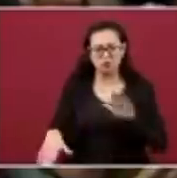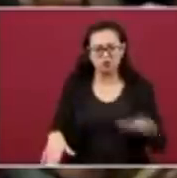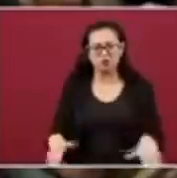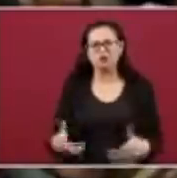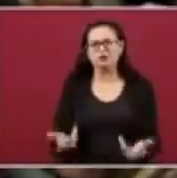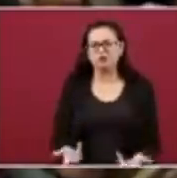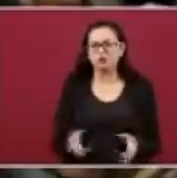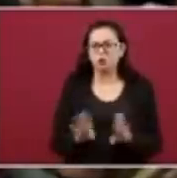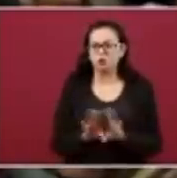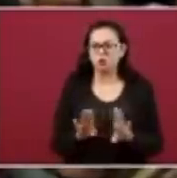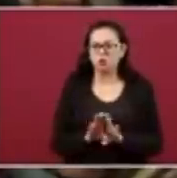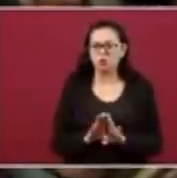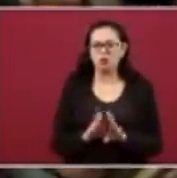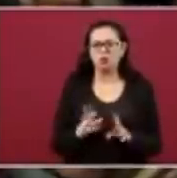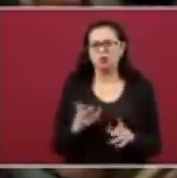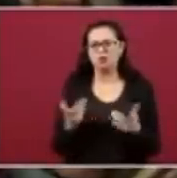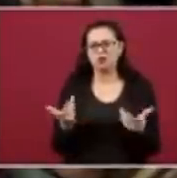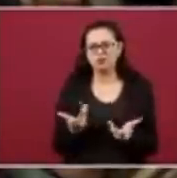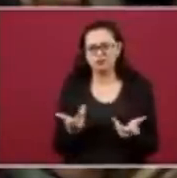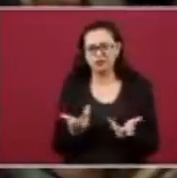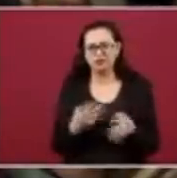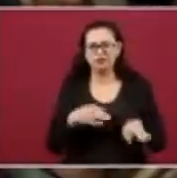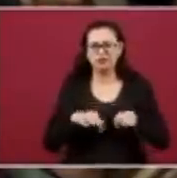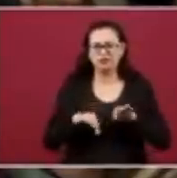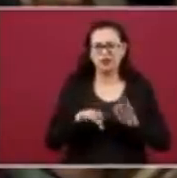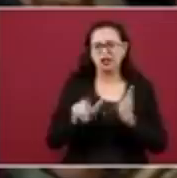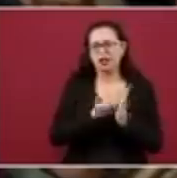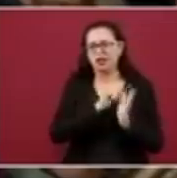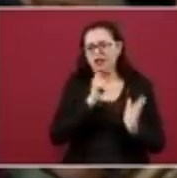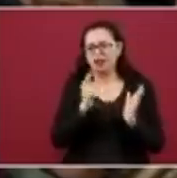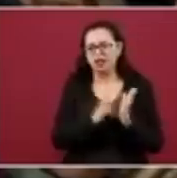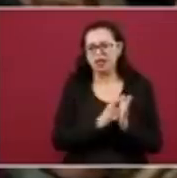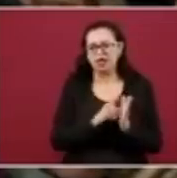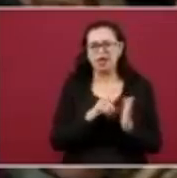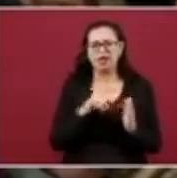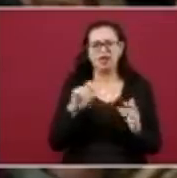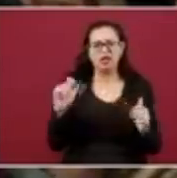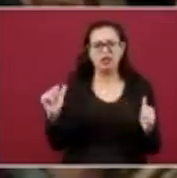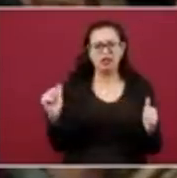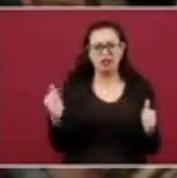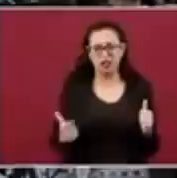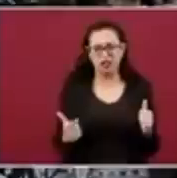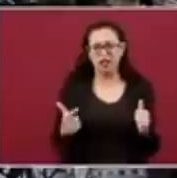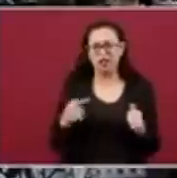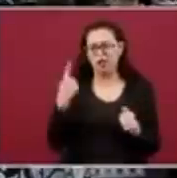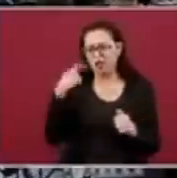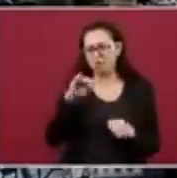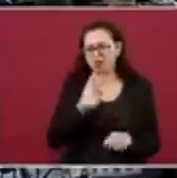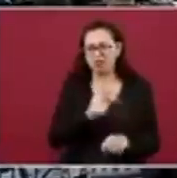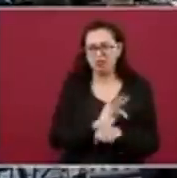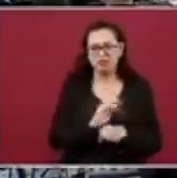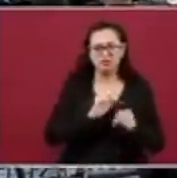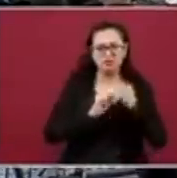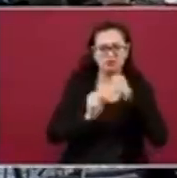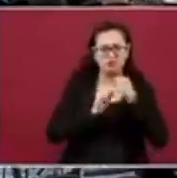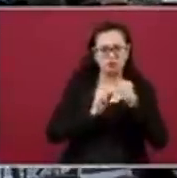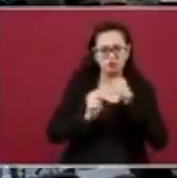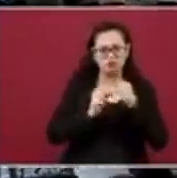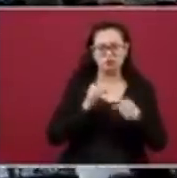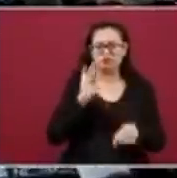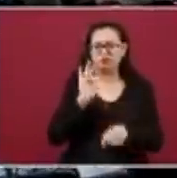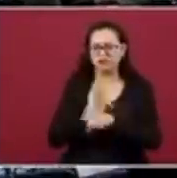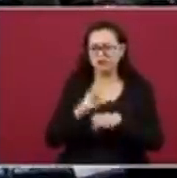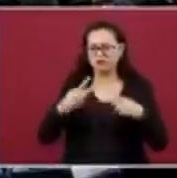está trabajando en una ley o una modificación a la Ley de Protección de Defensores y Periodistas, porque muchos de ellos